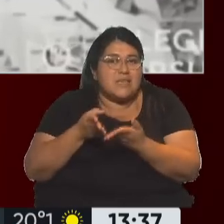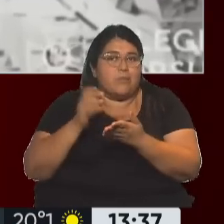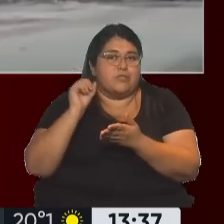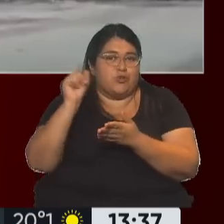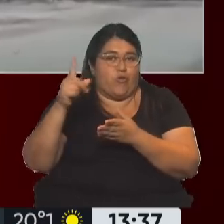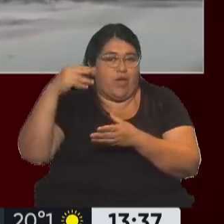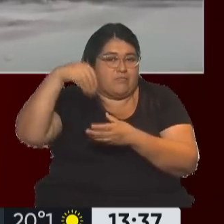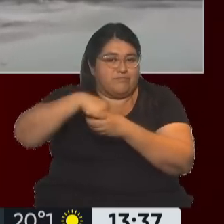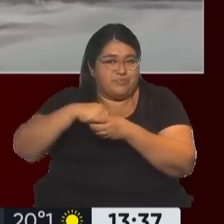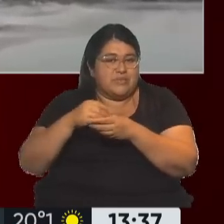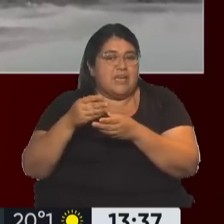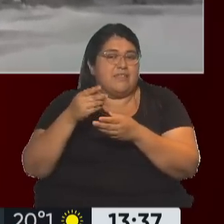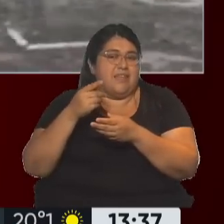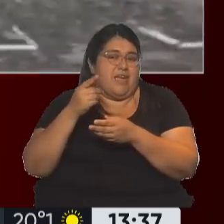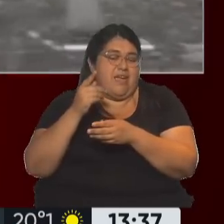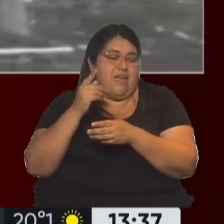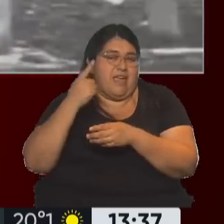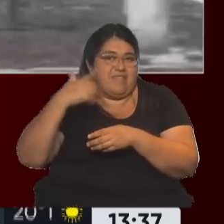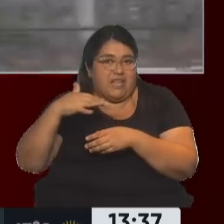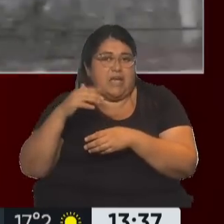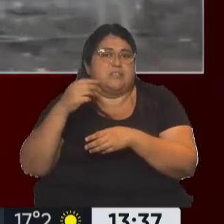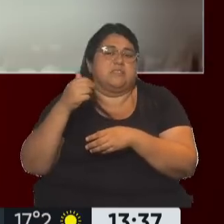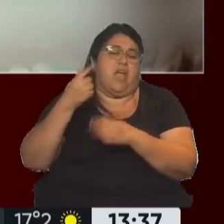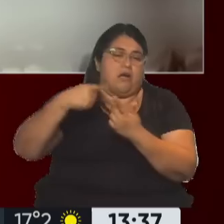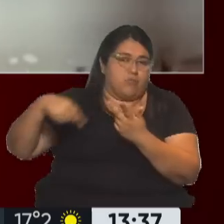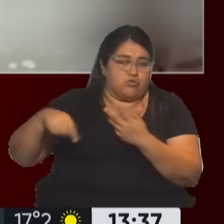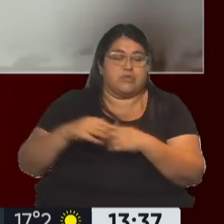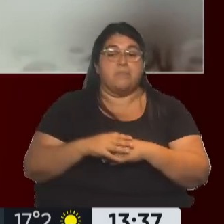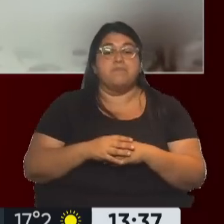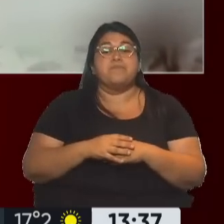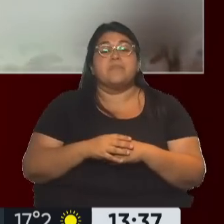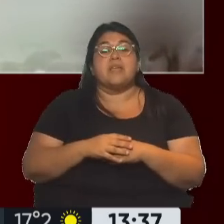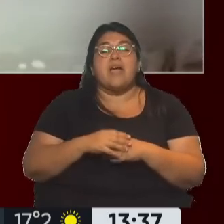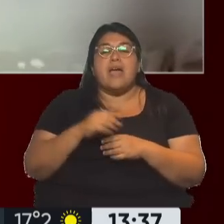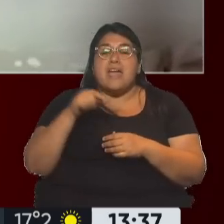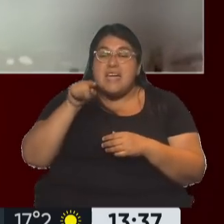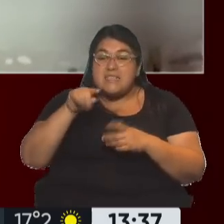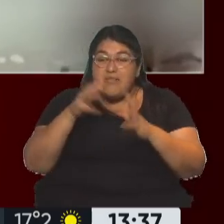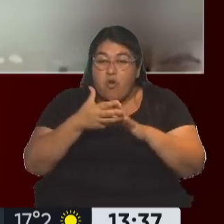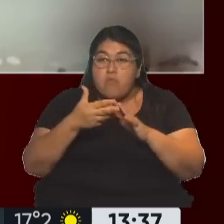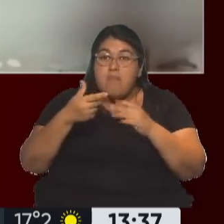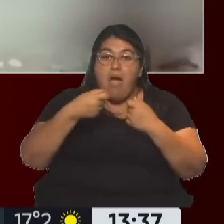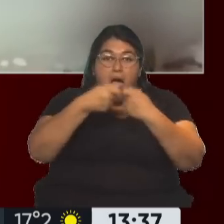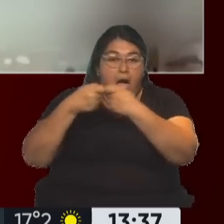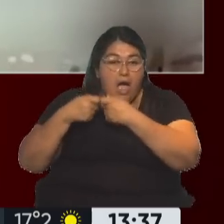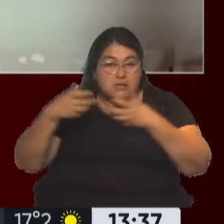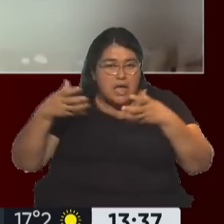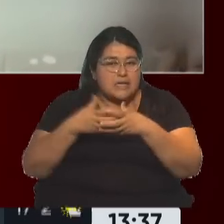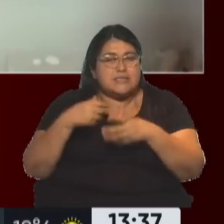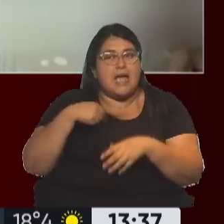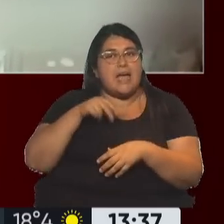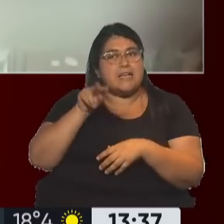Putin. Ahora bien, todo lo que podamos decir sobre las tensiones al interior de esas alianzas, bueno, tenemos que tomarlos con pinzas